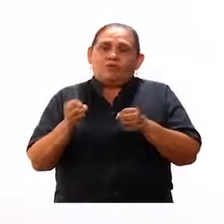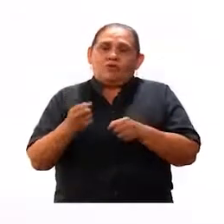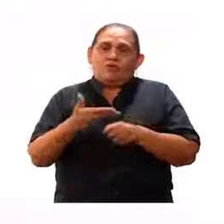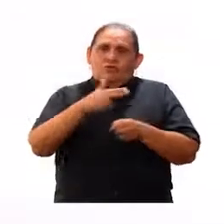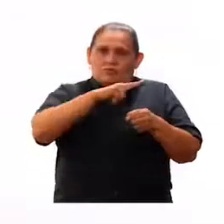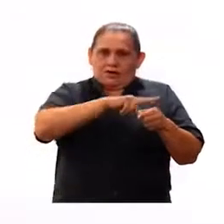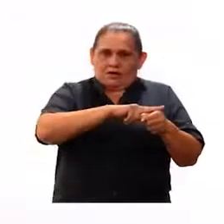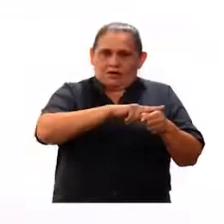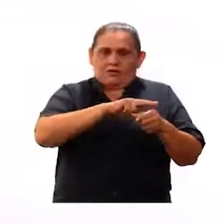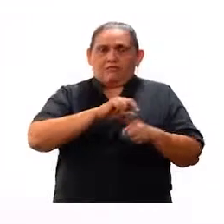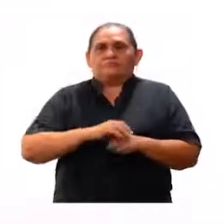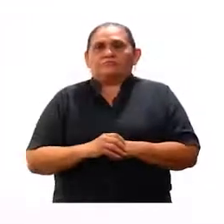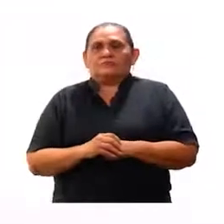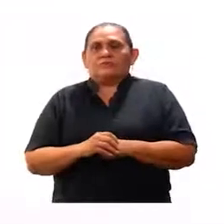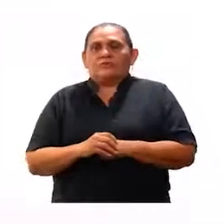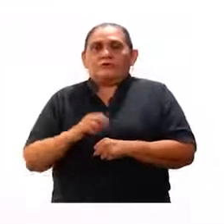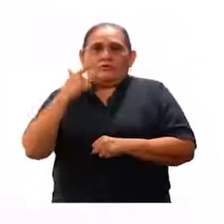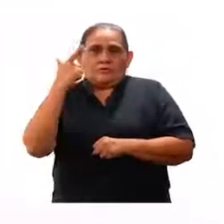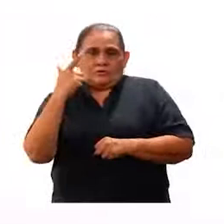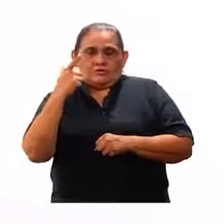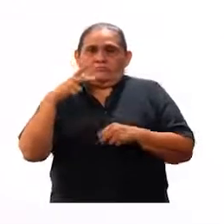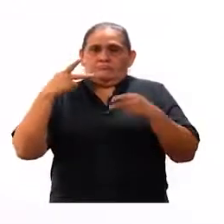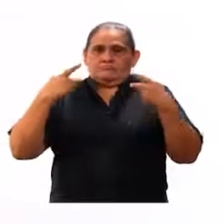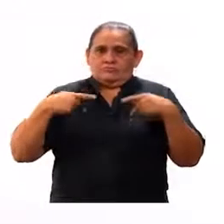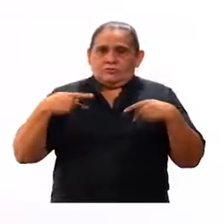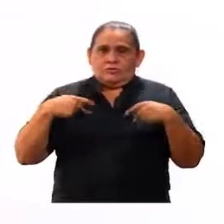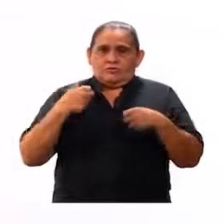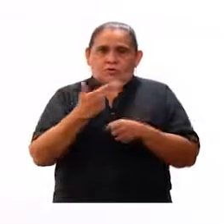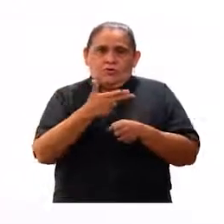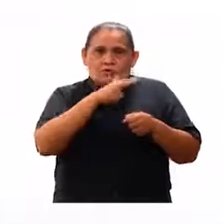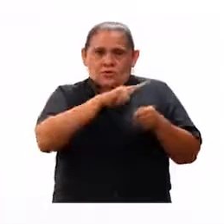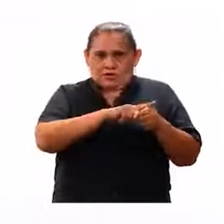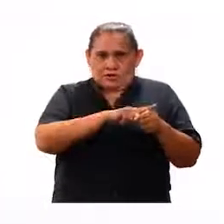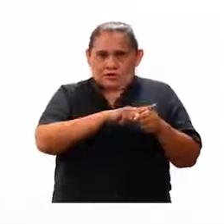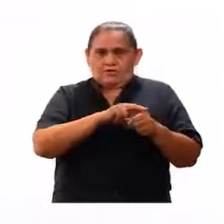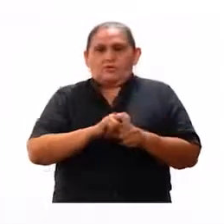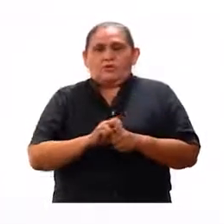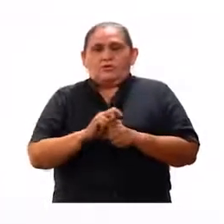ingresos diarios. El día de hoy tenemos 7 pacientes en hospitales públicos,